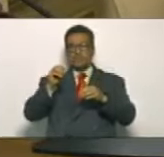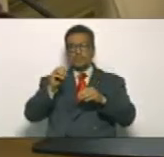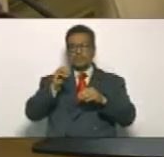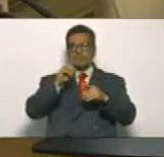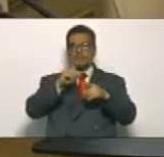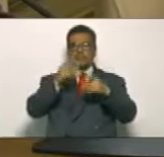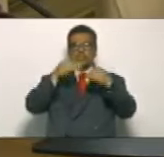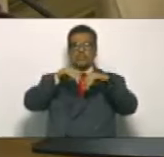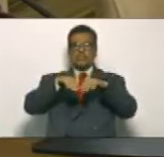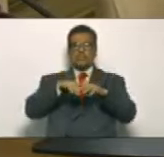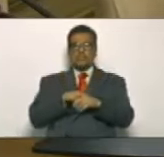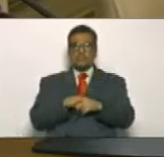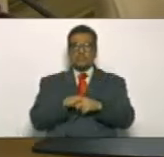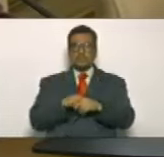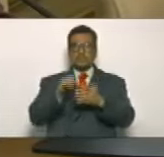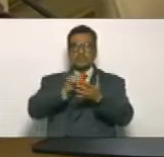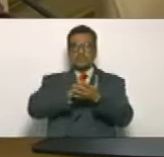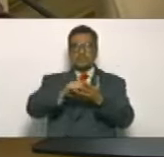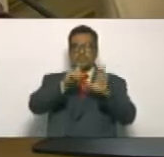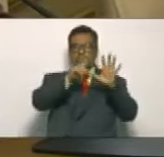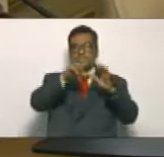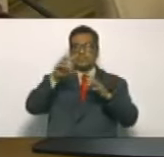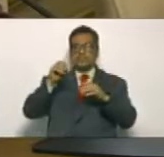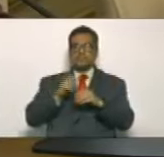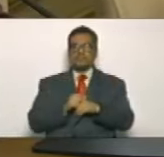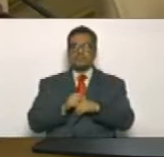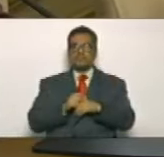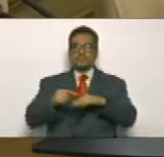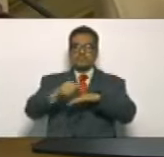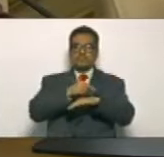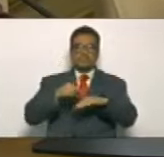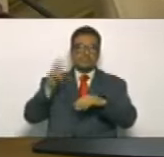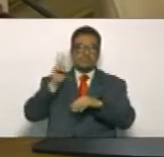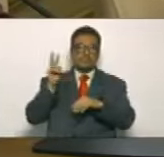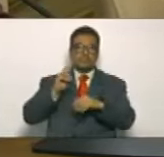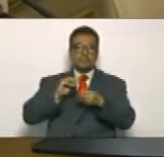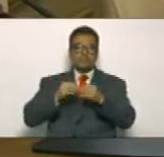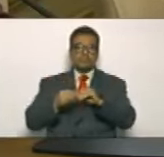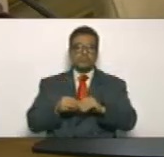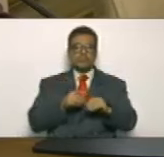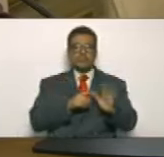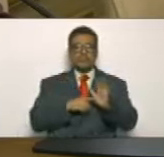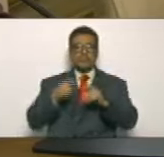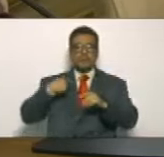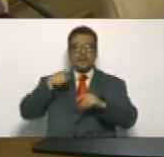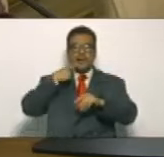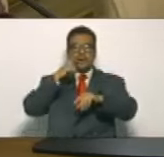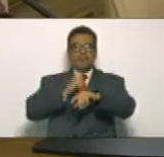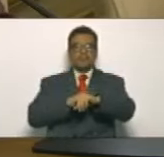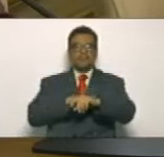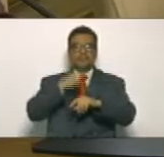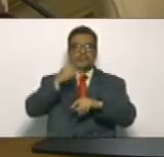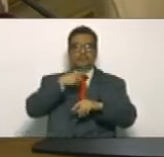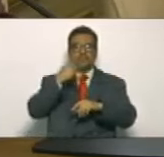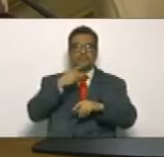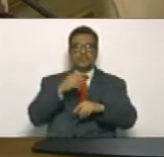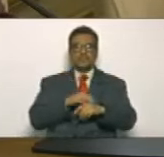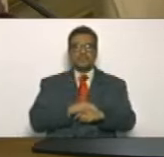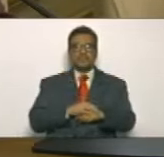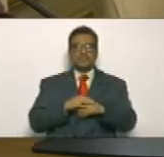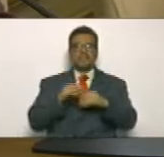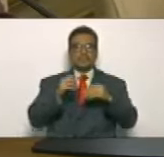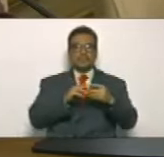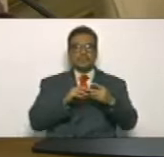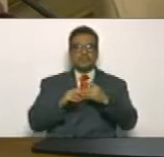redactado en los siguientes términos. Artículo 60. El Estado venezolano diseñará e implementará políticas públicas dirigidas